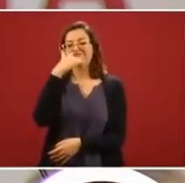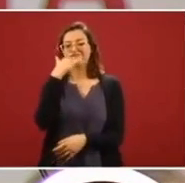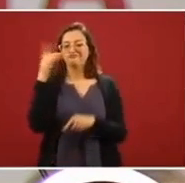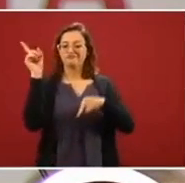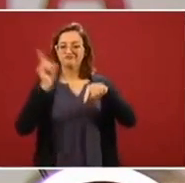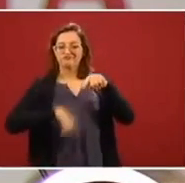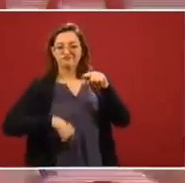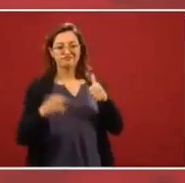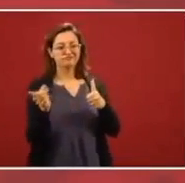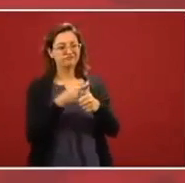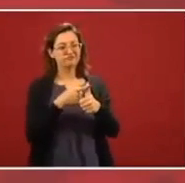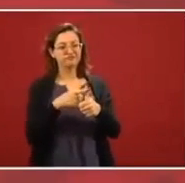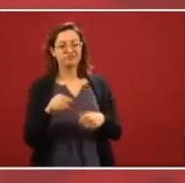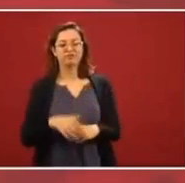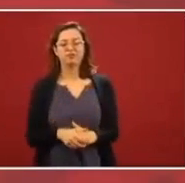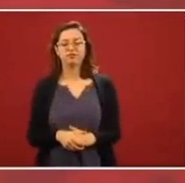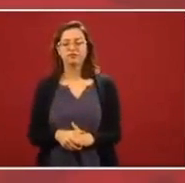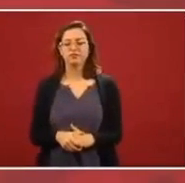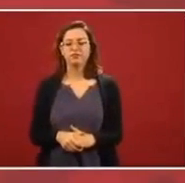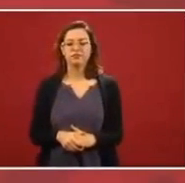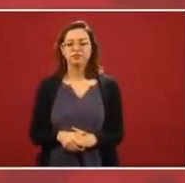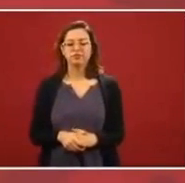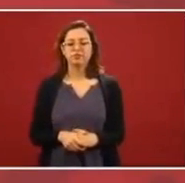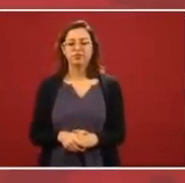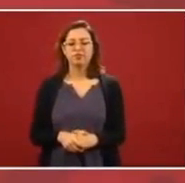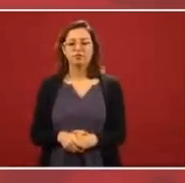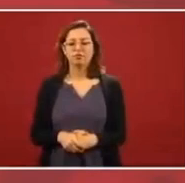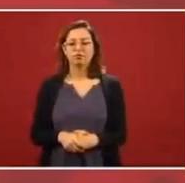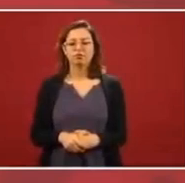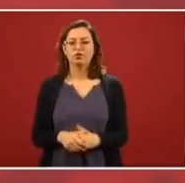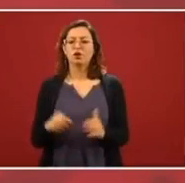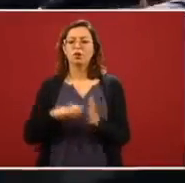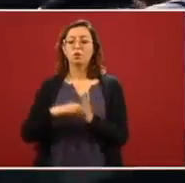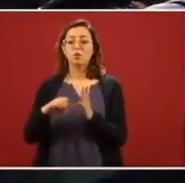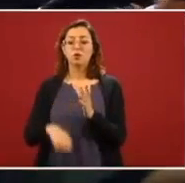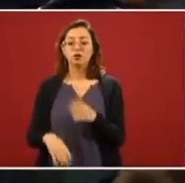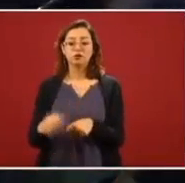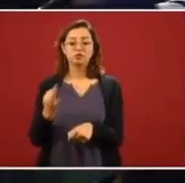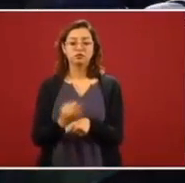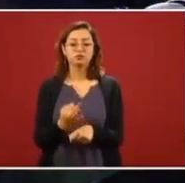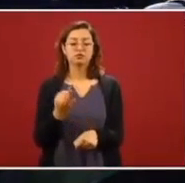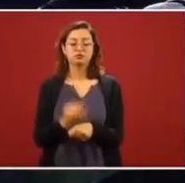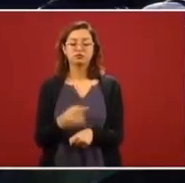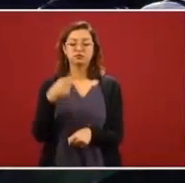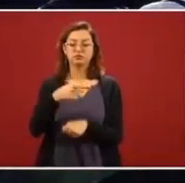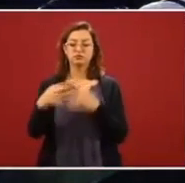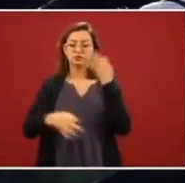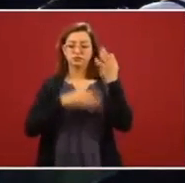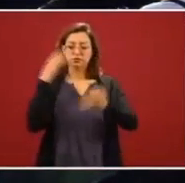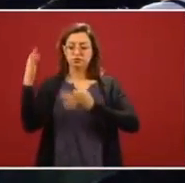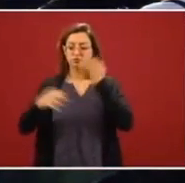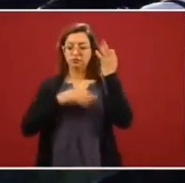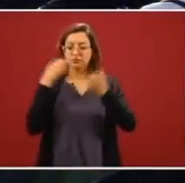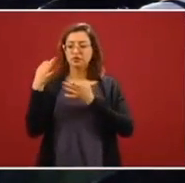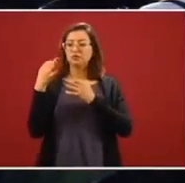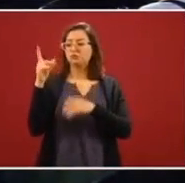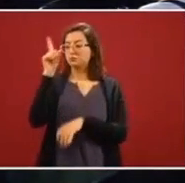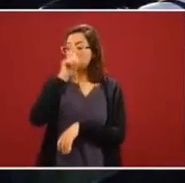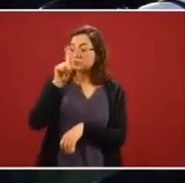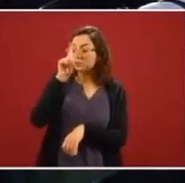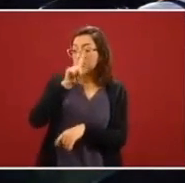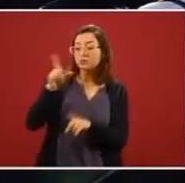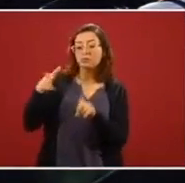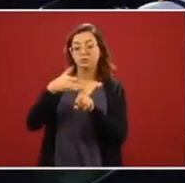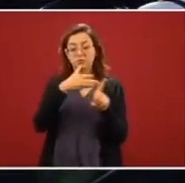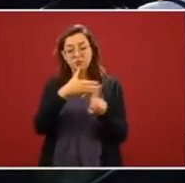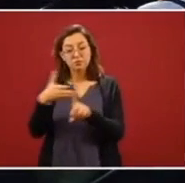if we do not permit corruption. Esta campaña This campaign de orientación of